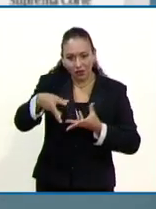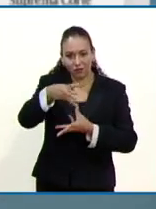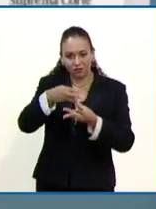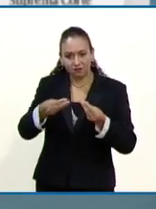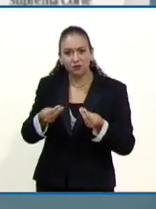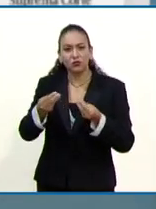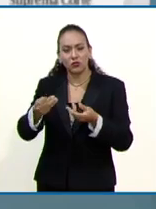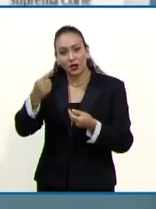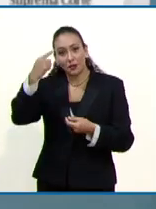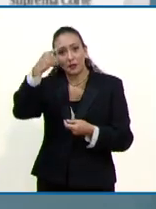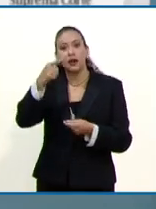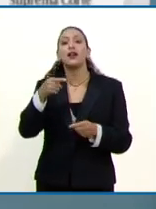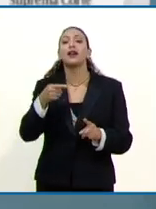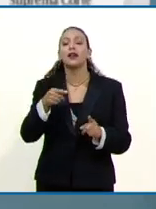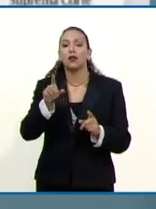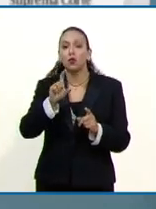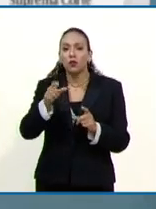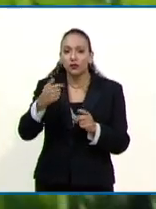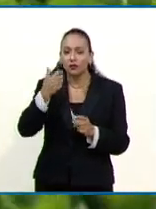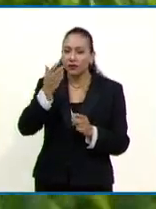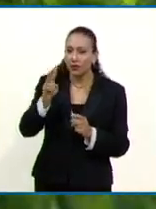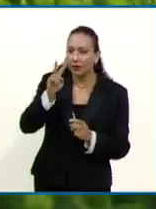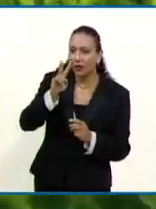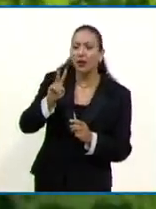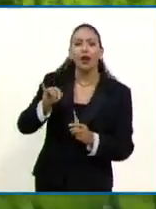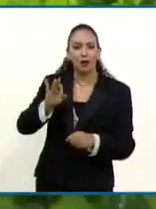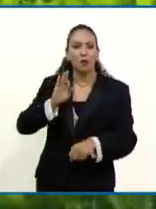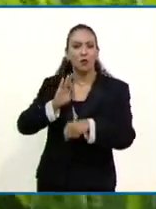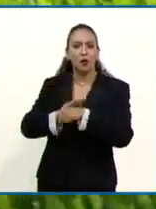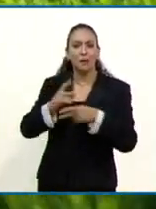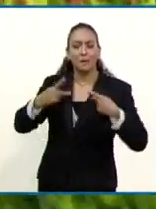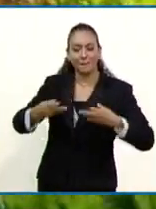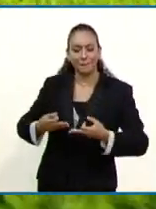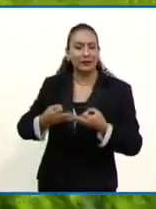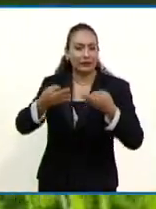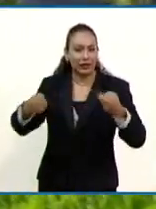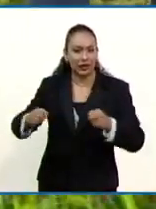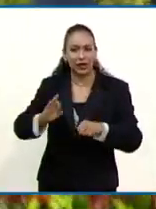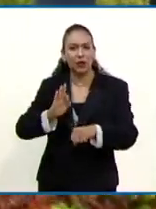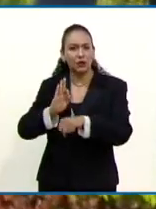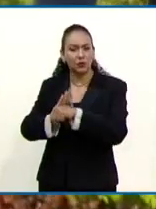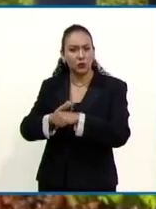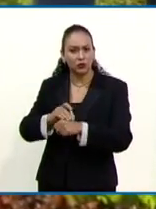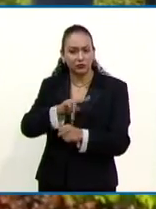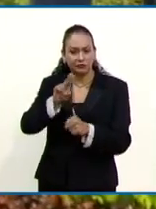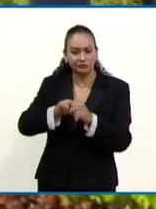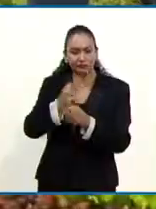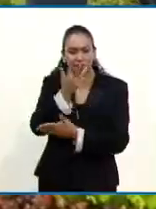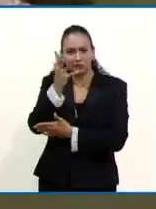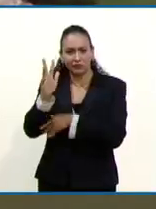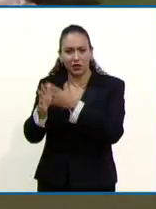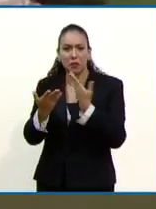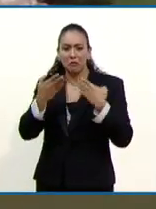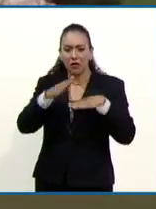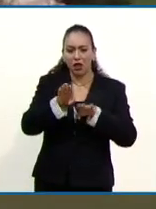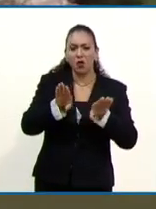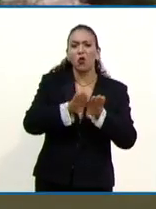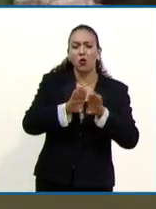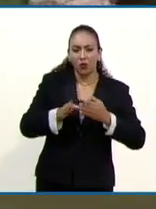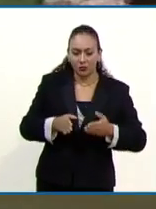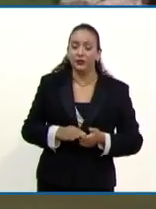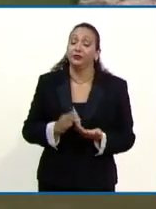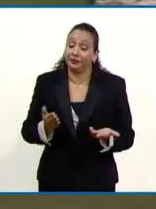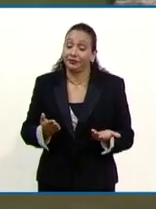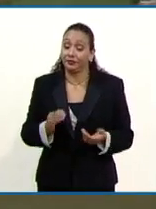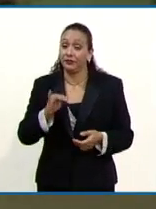para alcanzar objetivos de política pública. Se enfatizó que la banca puede estimular la entrada de recursos privados a una